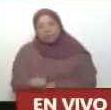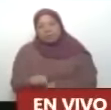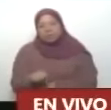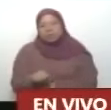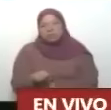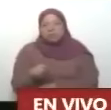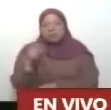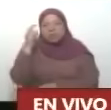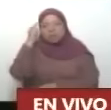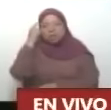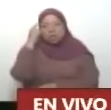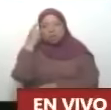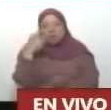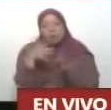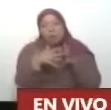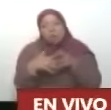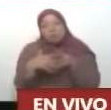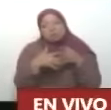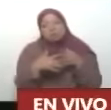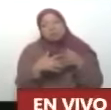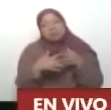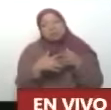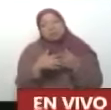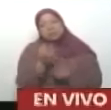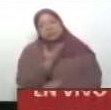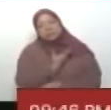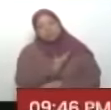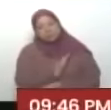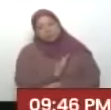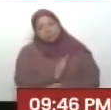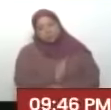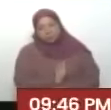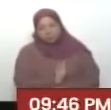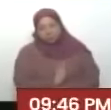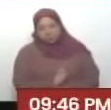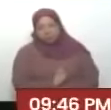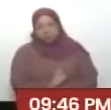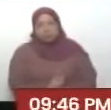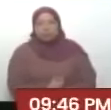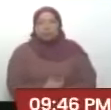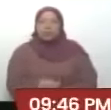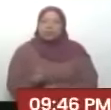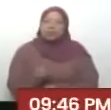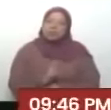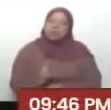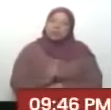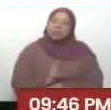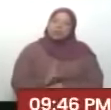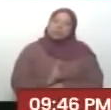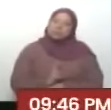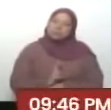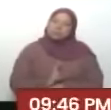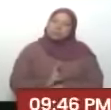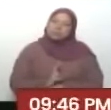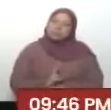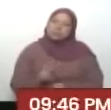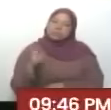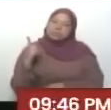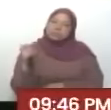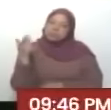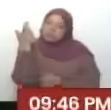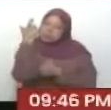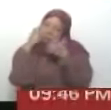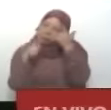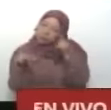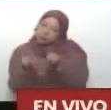día dijo, sensibilizado, muy sensibilizado por lo que ocurría en el país, dijo, me voy con